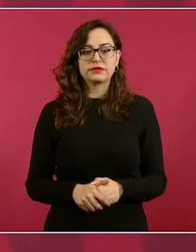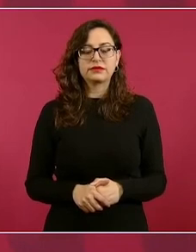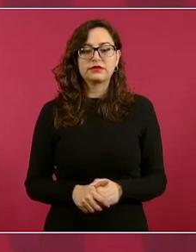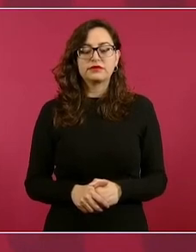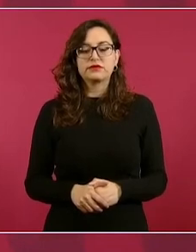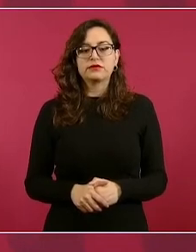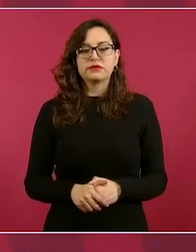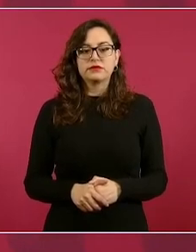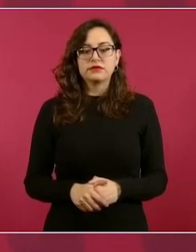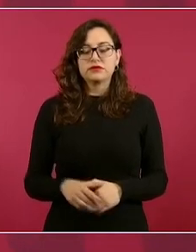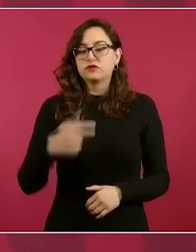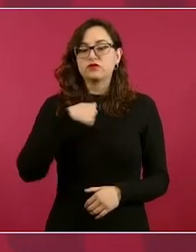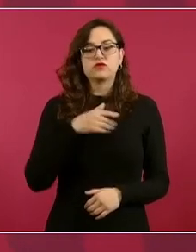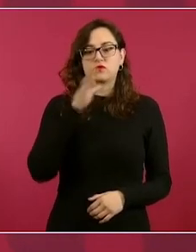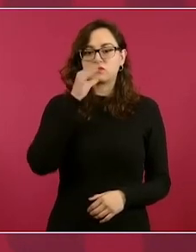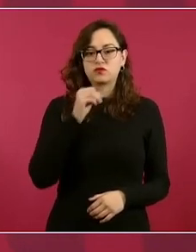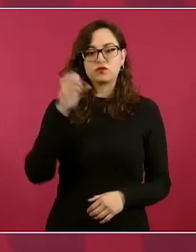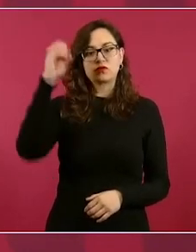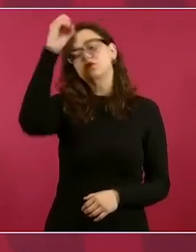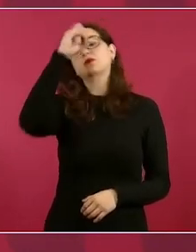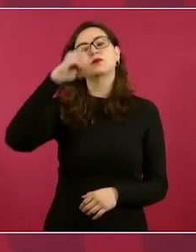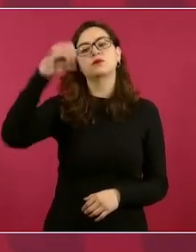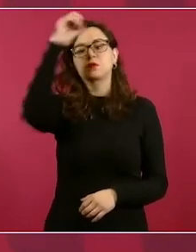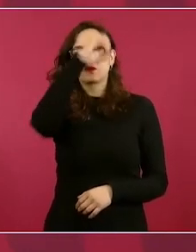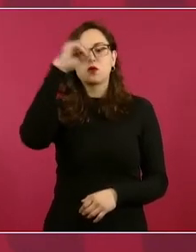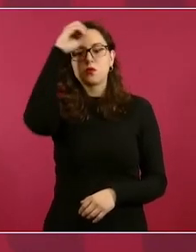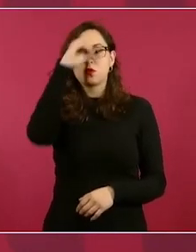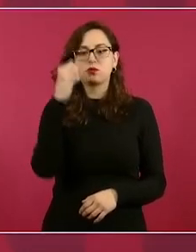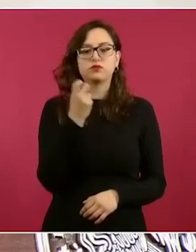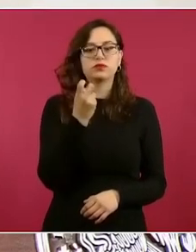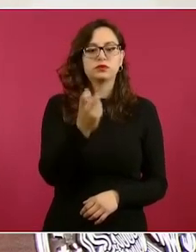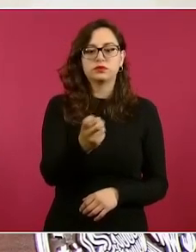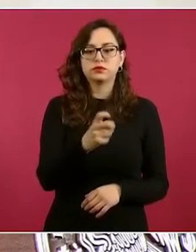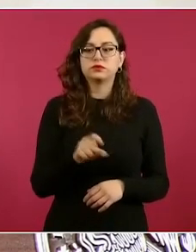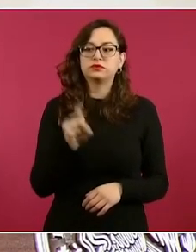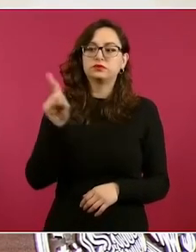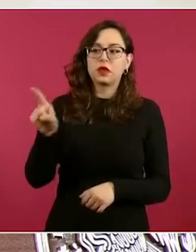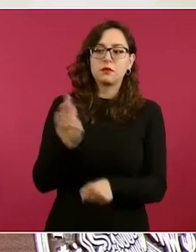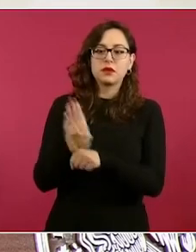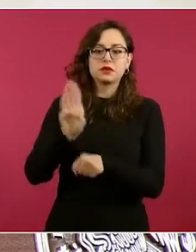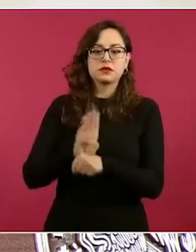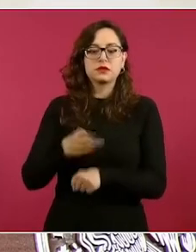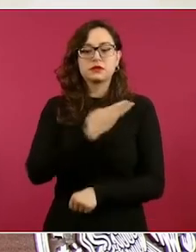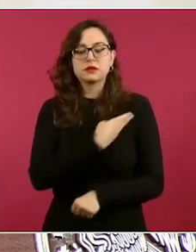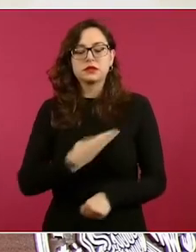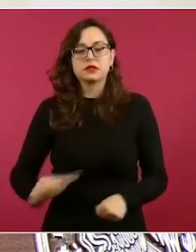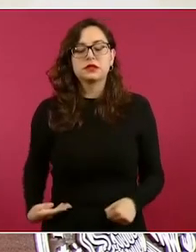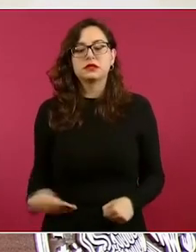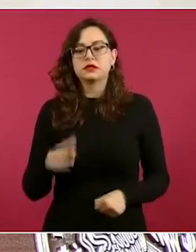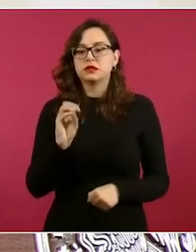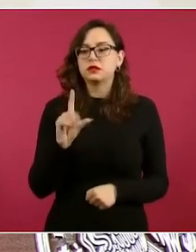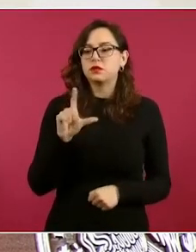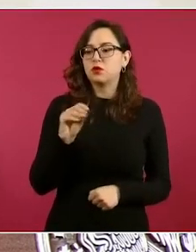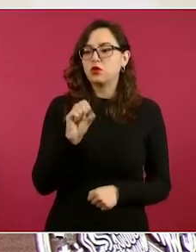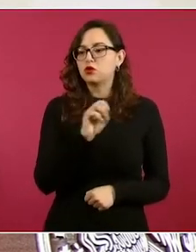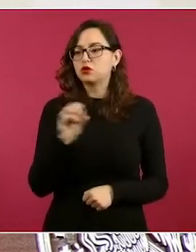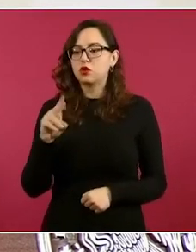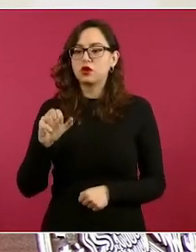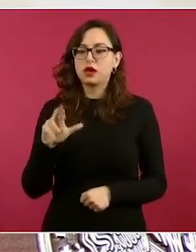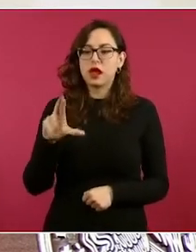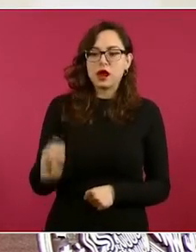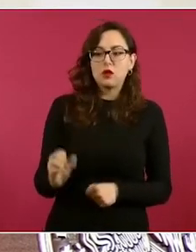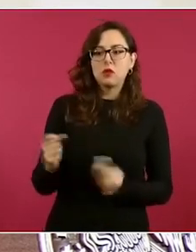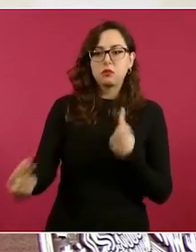nunca ha hecho un cuestionamiento a México, ni nosotros